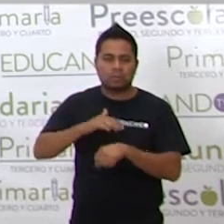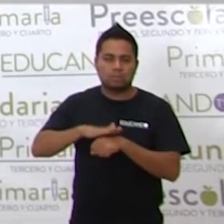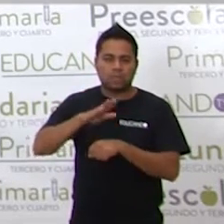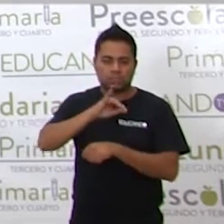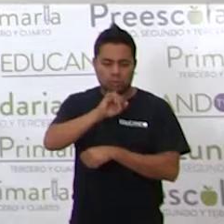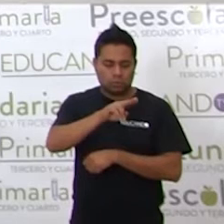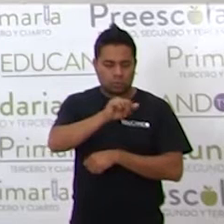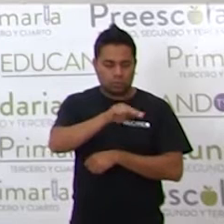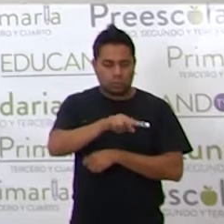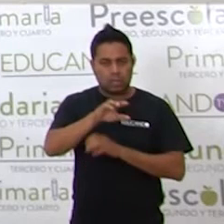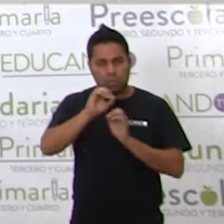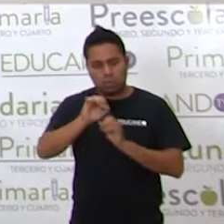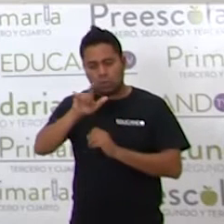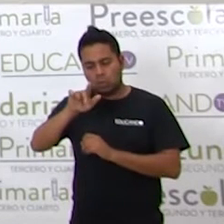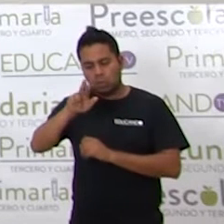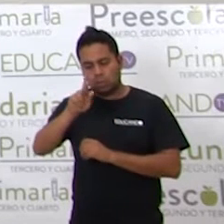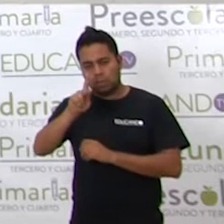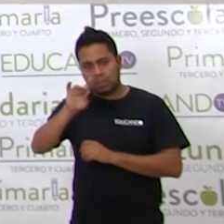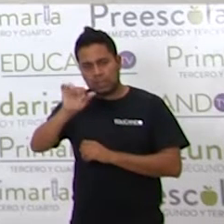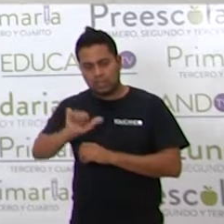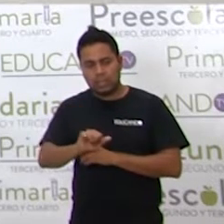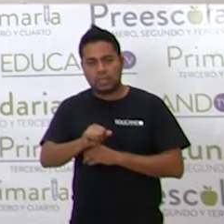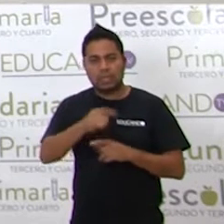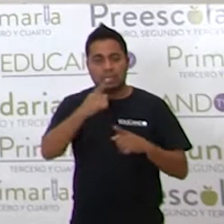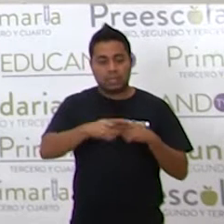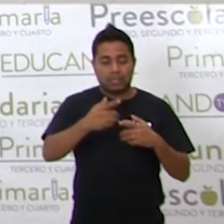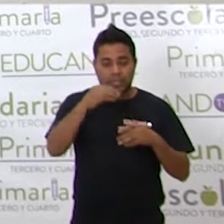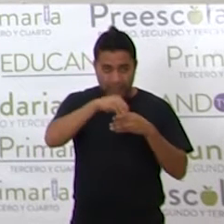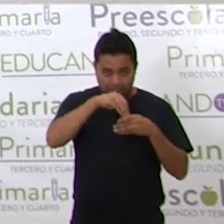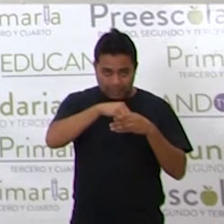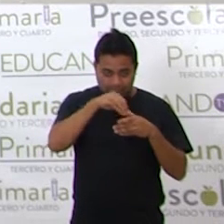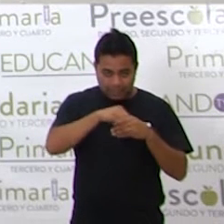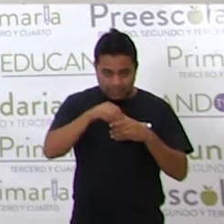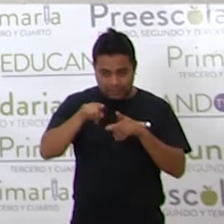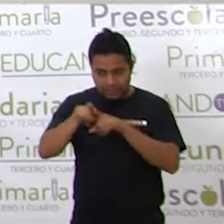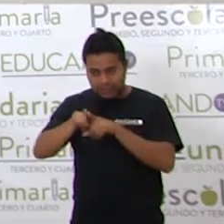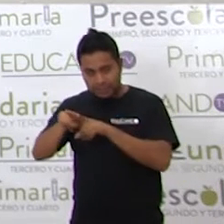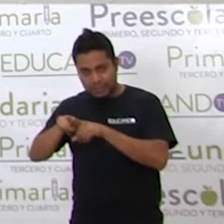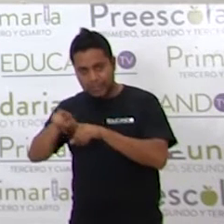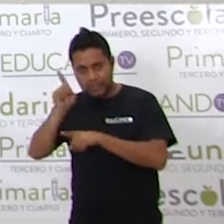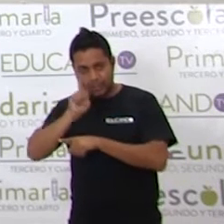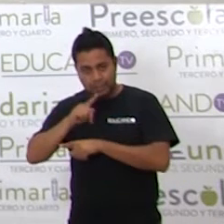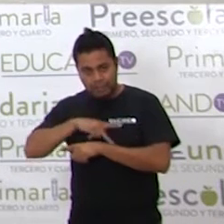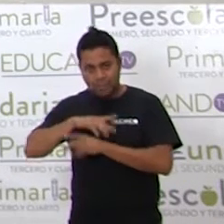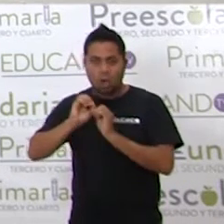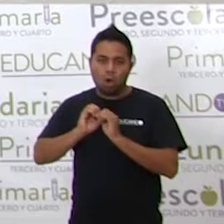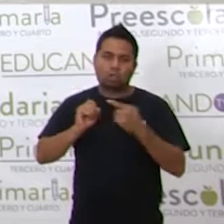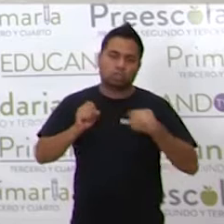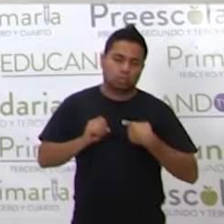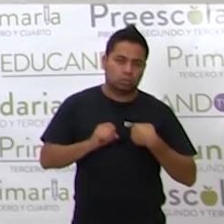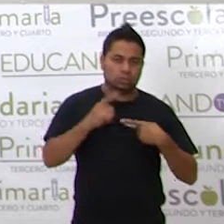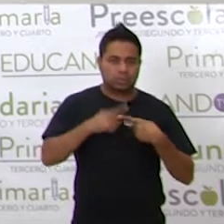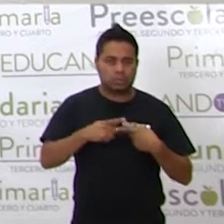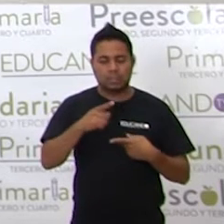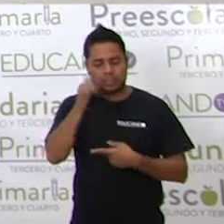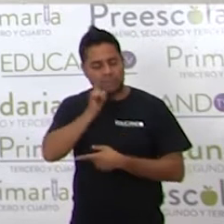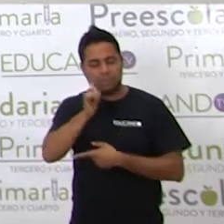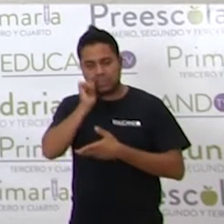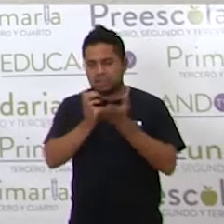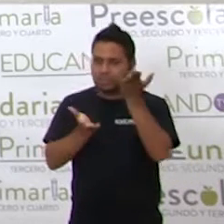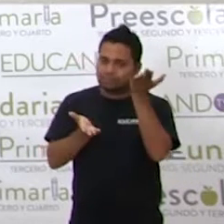Lupita? ¿Quién tiene más ahorros? ¿Mi hermanita o yo? Y todo el tiempo estás comparando.